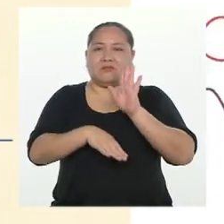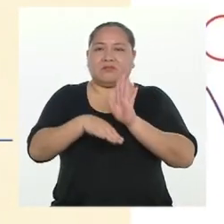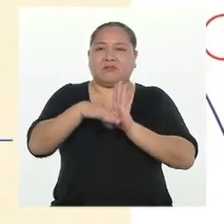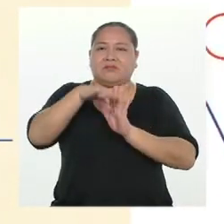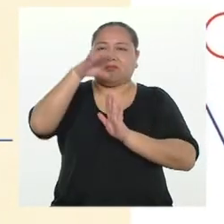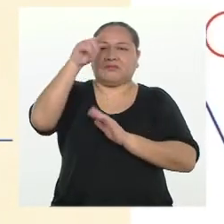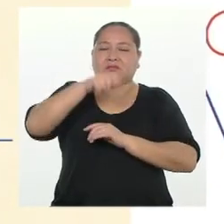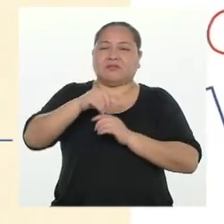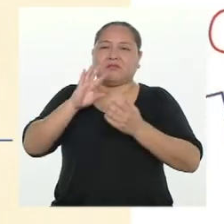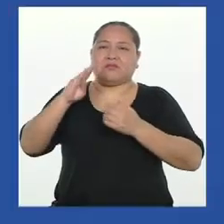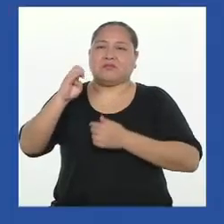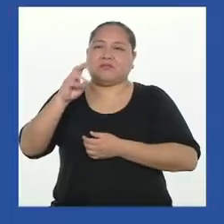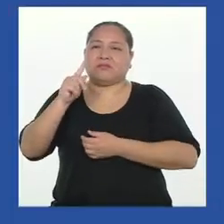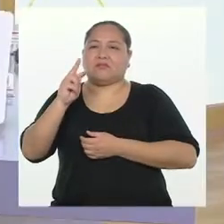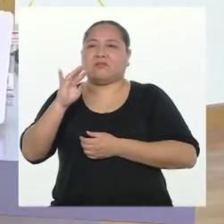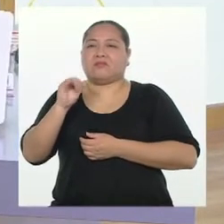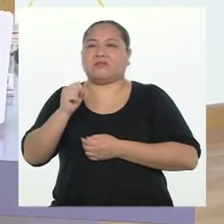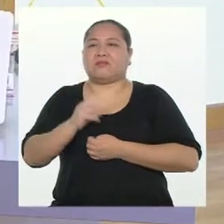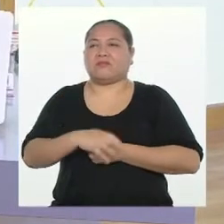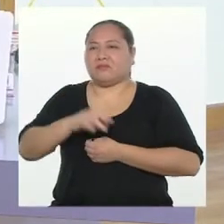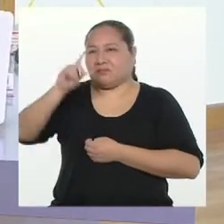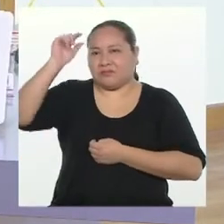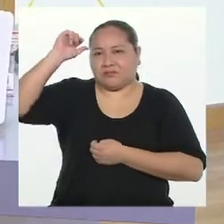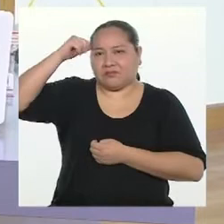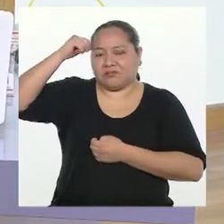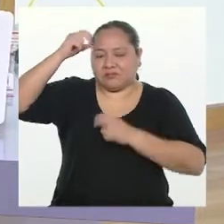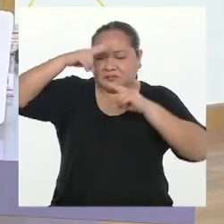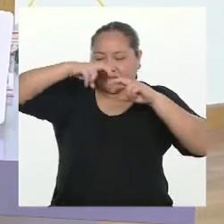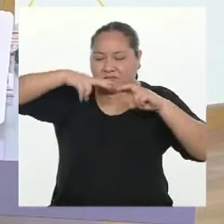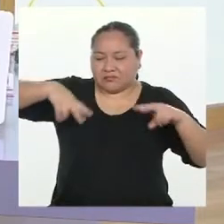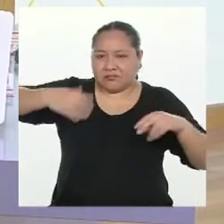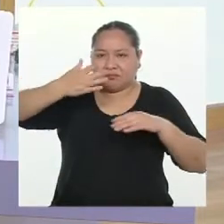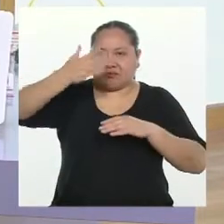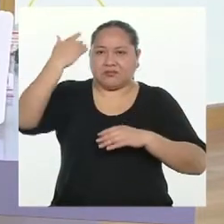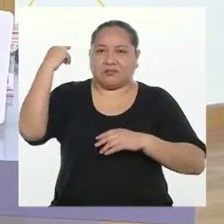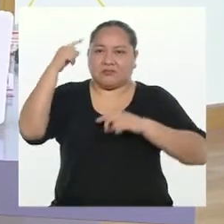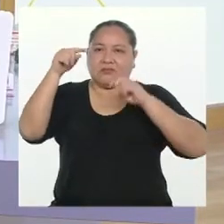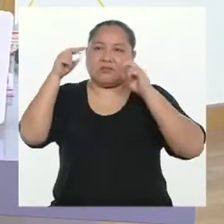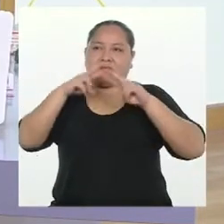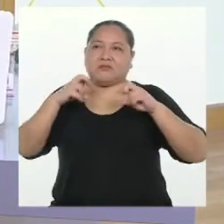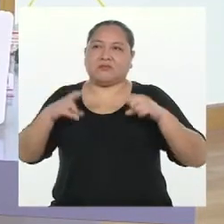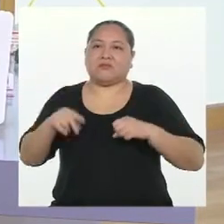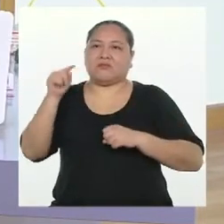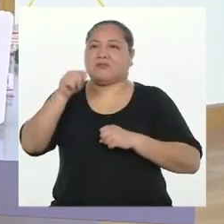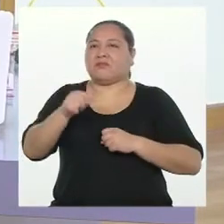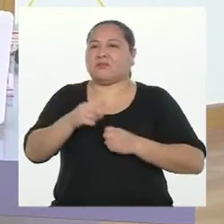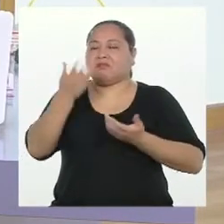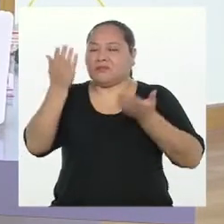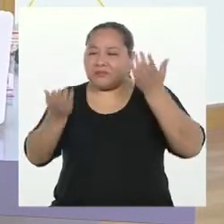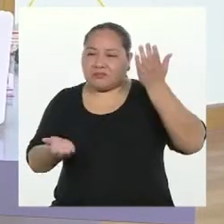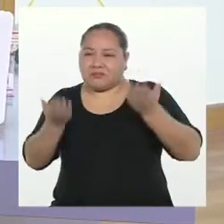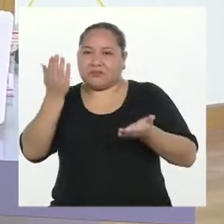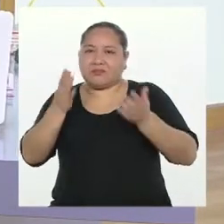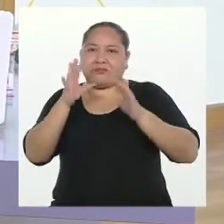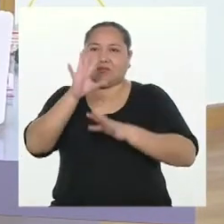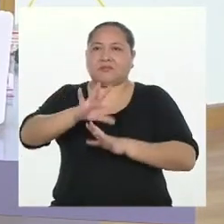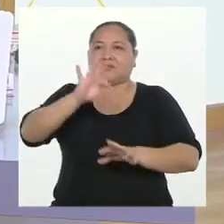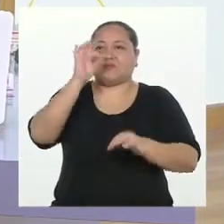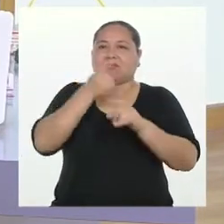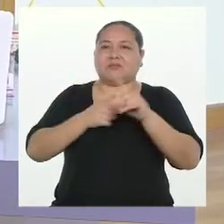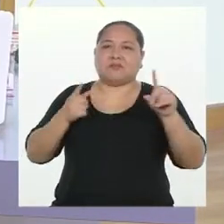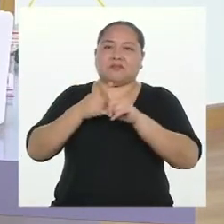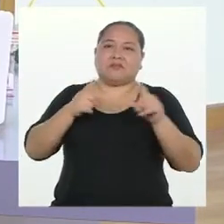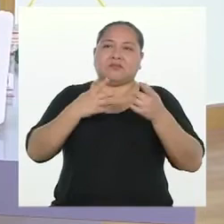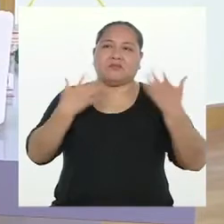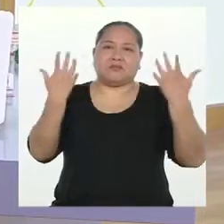de las colonias de bacterias. Recuerdo de la indagación anterior que para analizarlos vamos a compararlos y encontrar diferencias